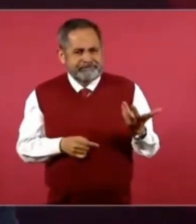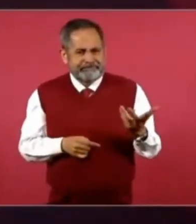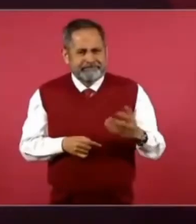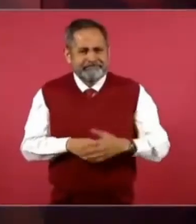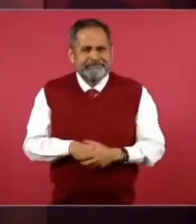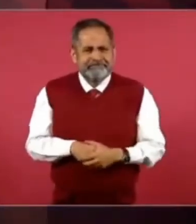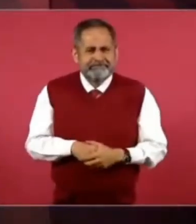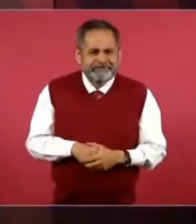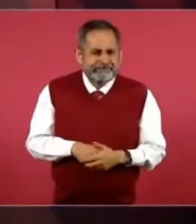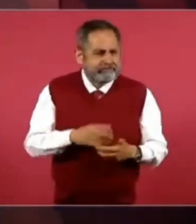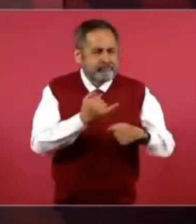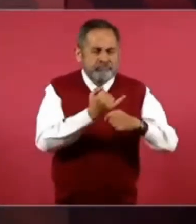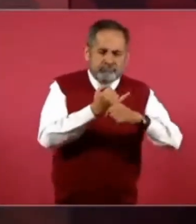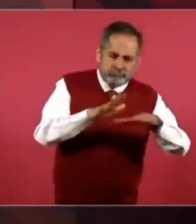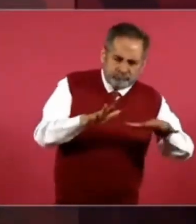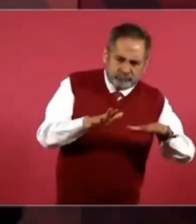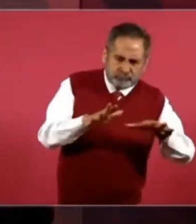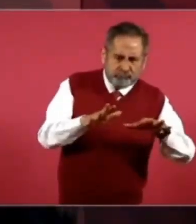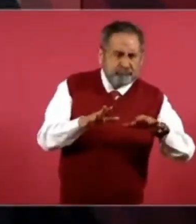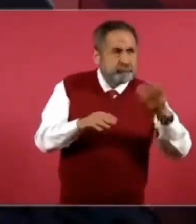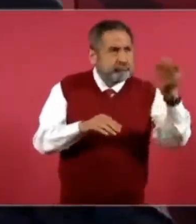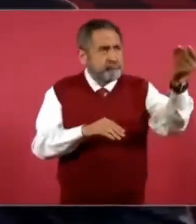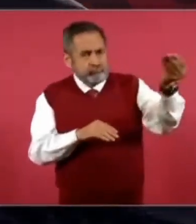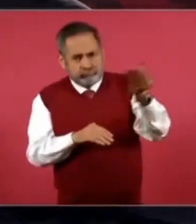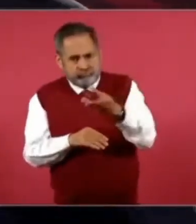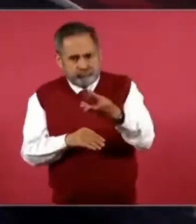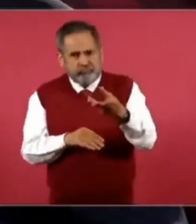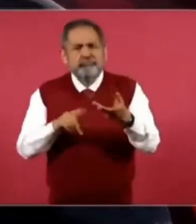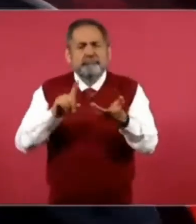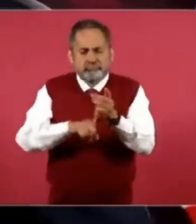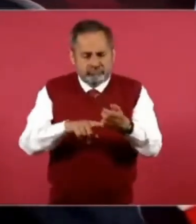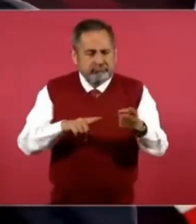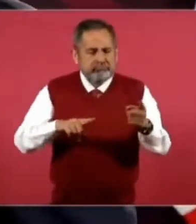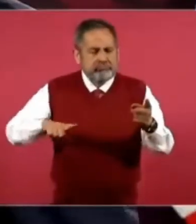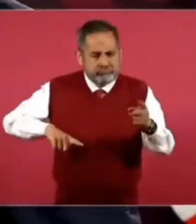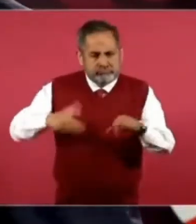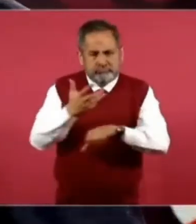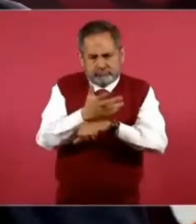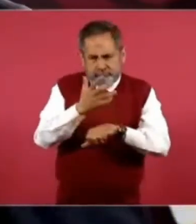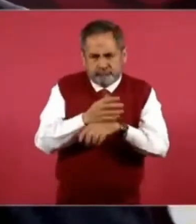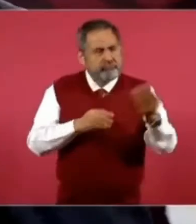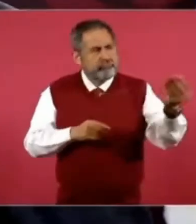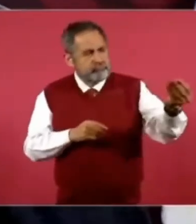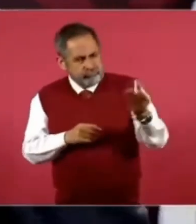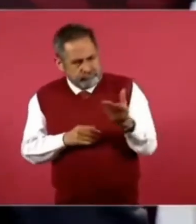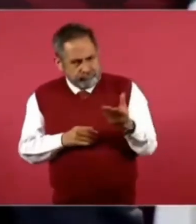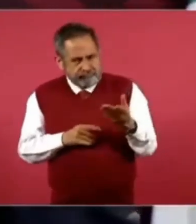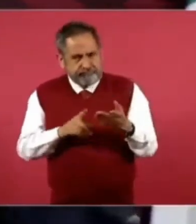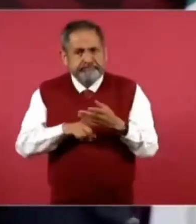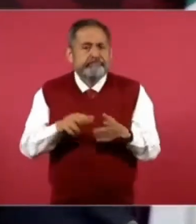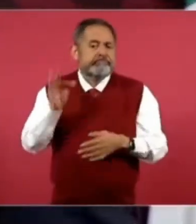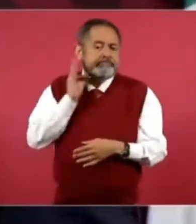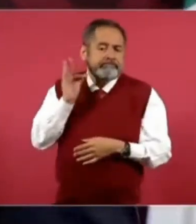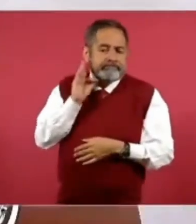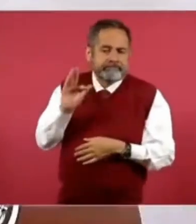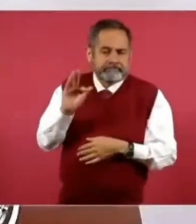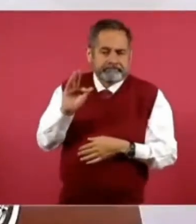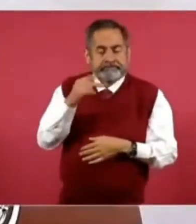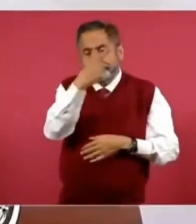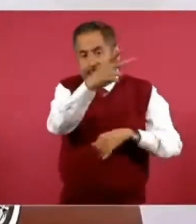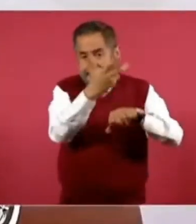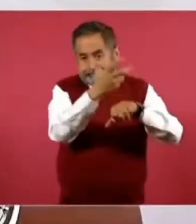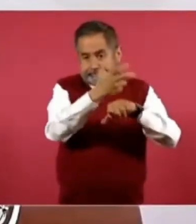hay información que ha enviado el gobierno de Estados Unidos, la Fiscalía General de Estados